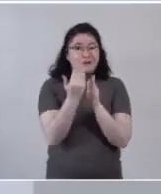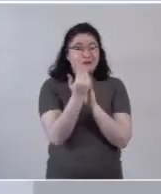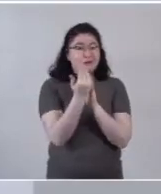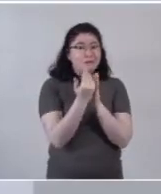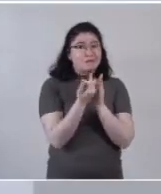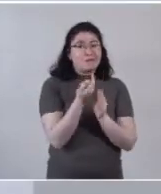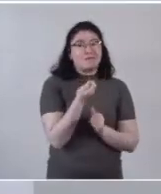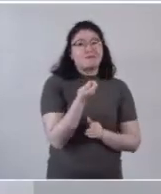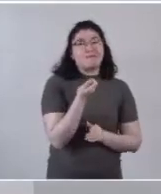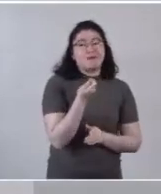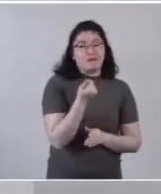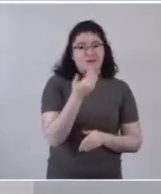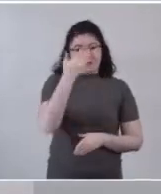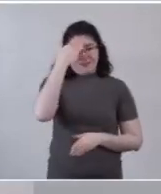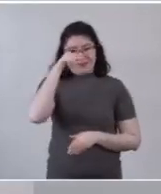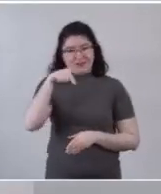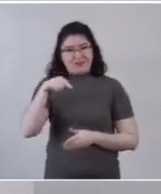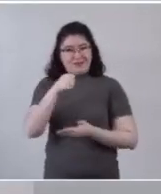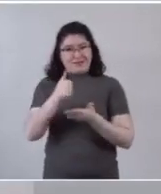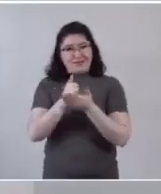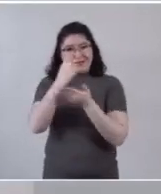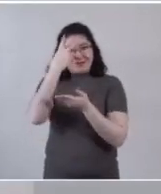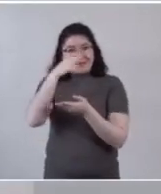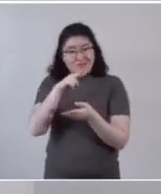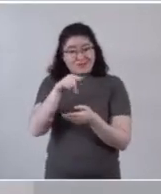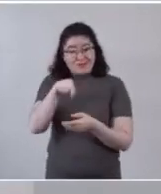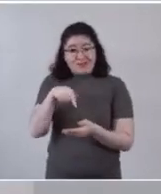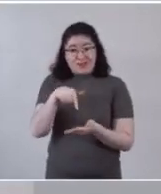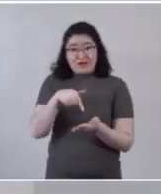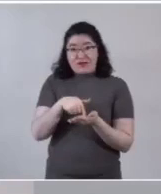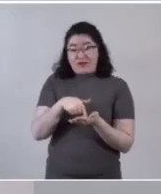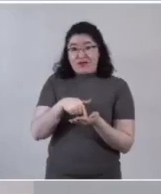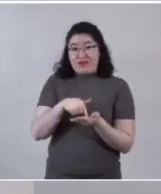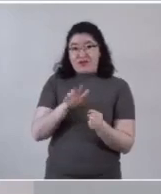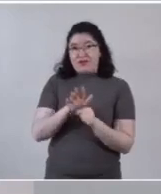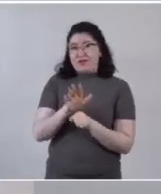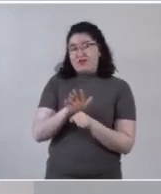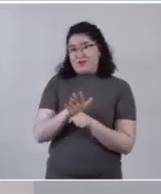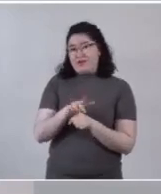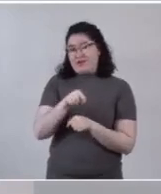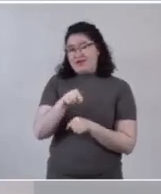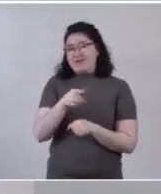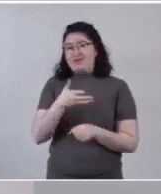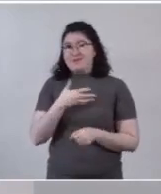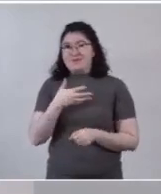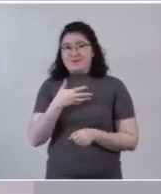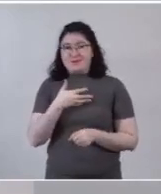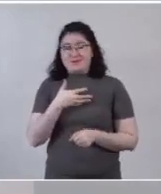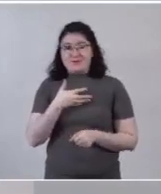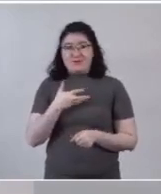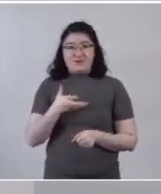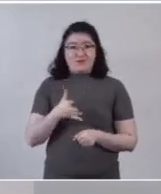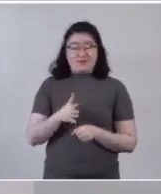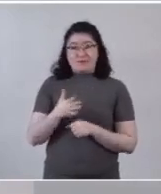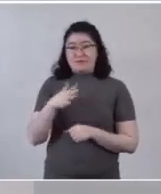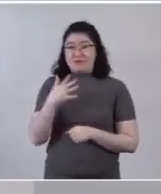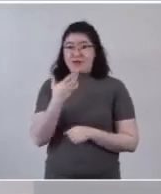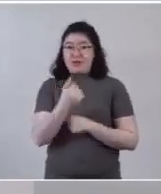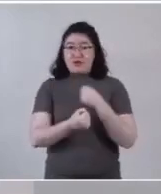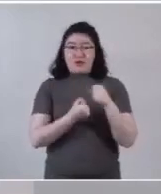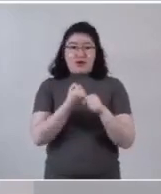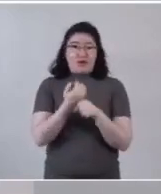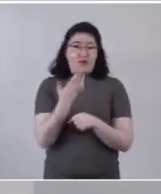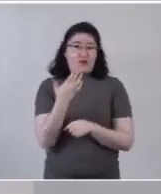que la Ciudad de México históricamente, la zona centro del país y particularmente la Ciudad de México, desde los años 50,